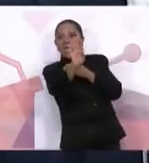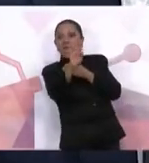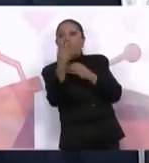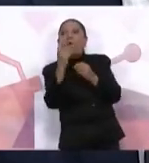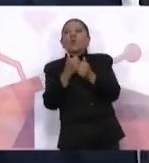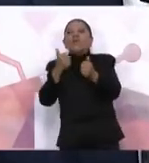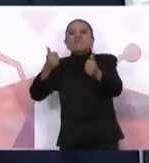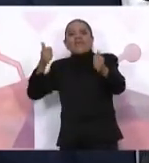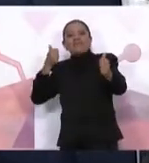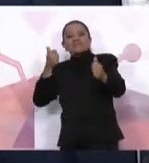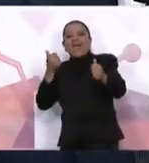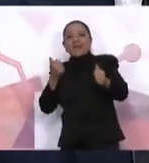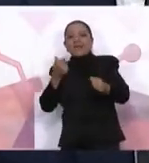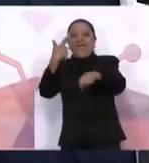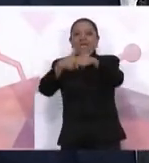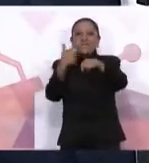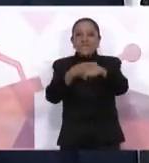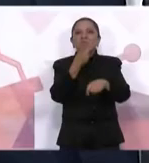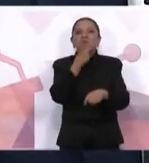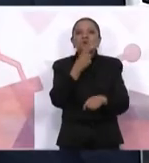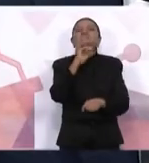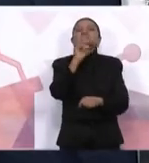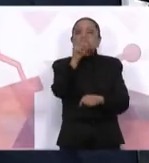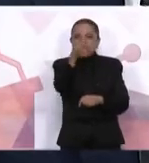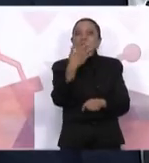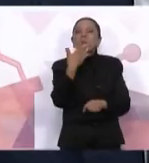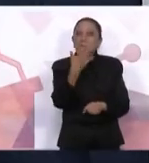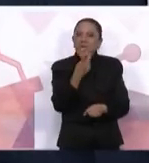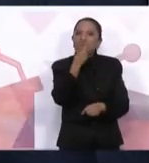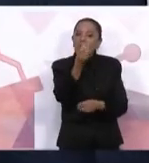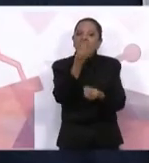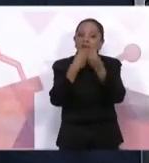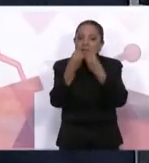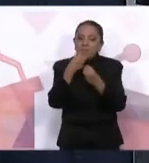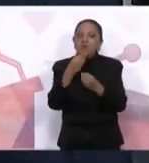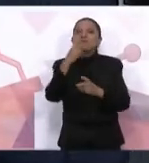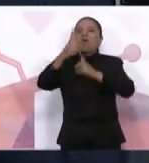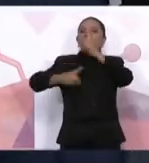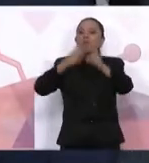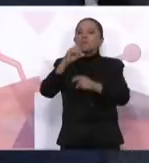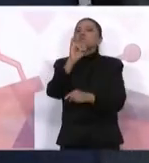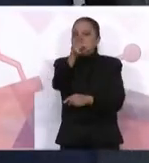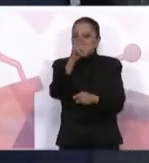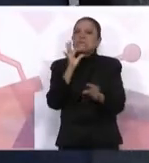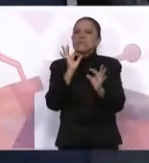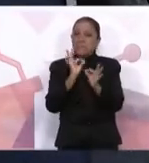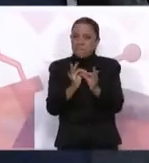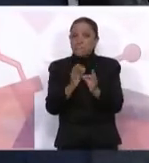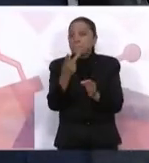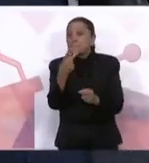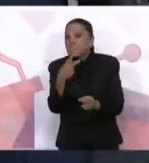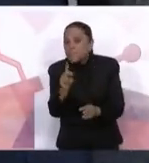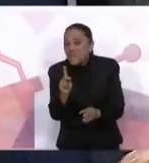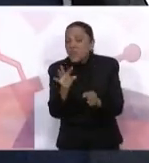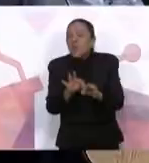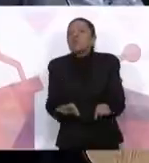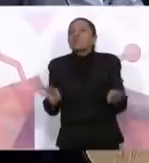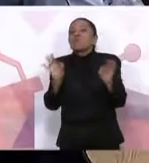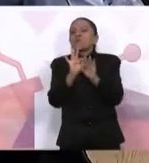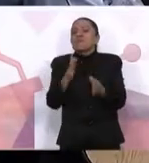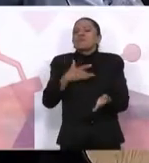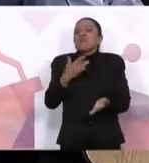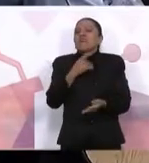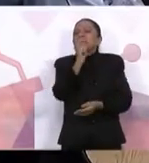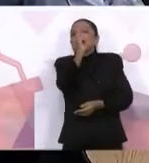bien dices con alimentación y con la actividad ción física lo dices correctamente pero me parece que es importante considerar que esta